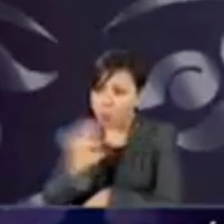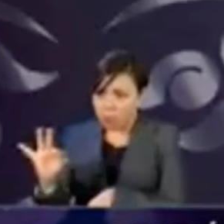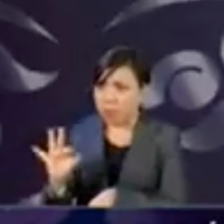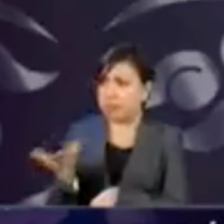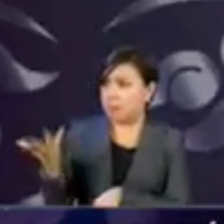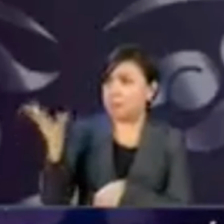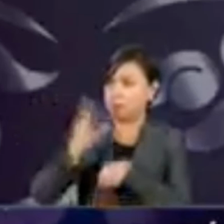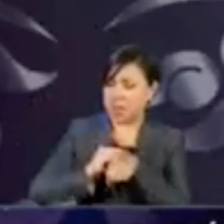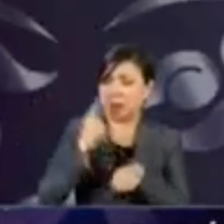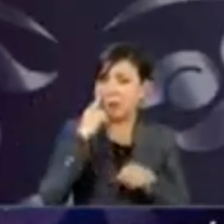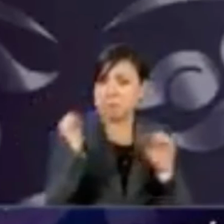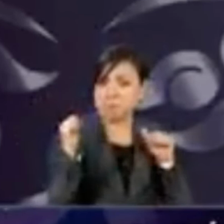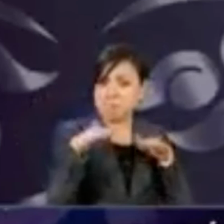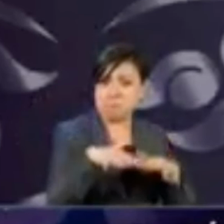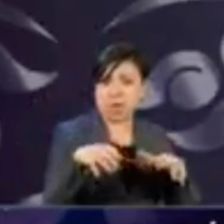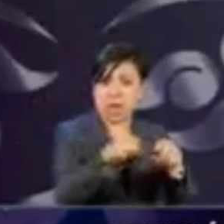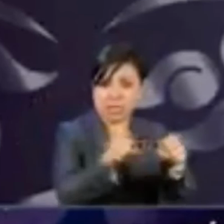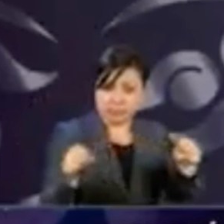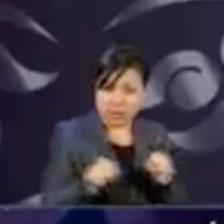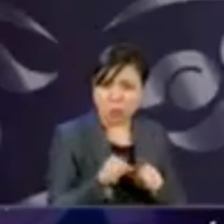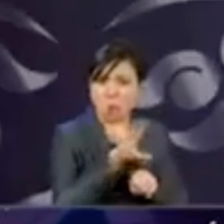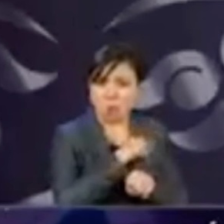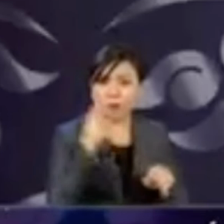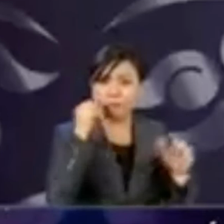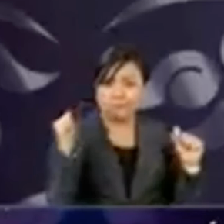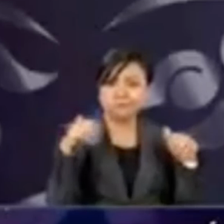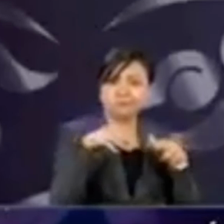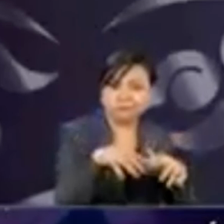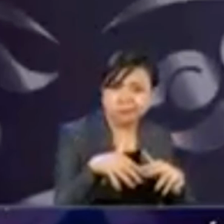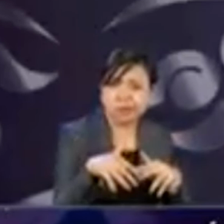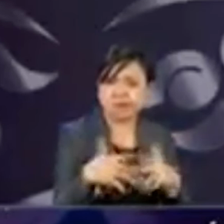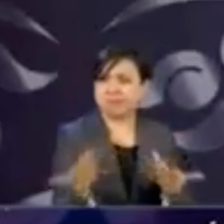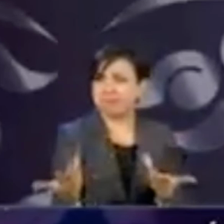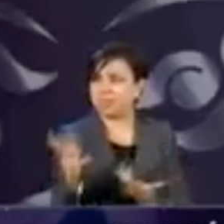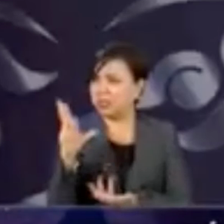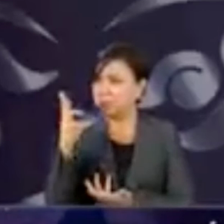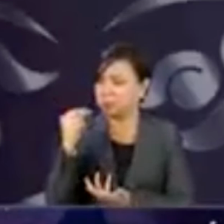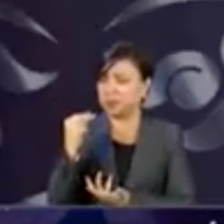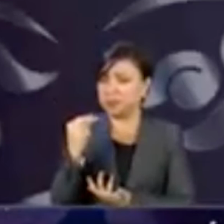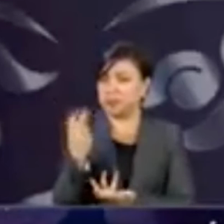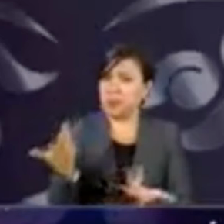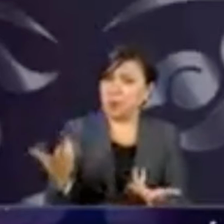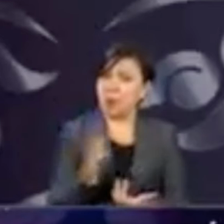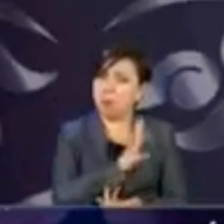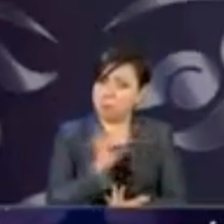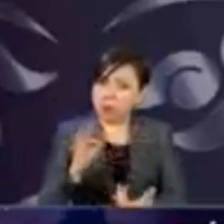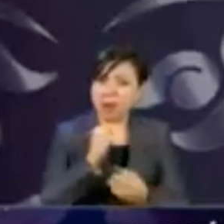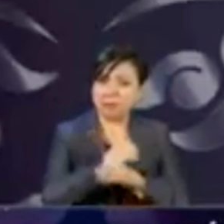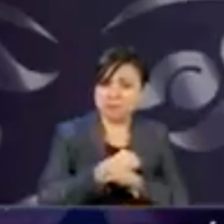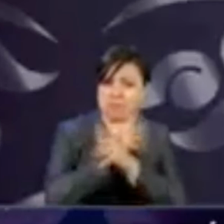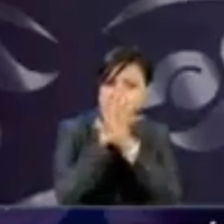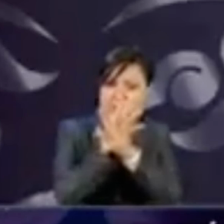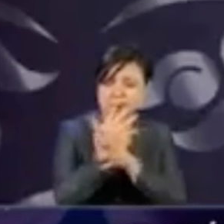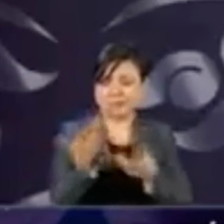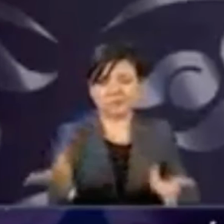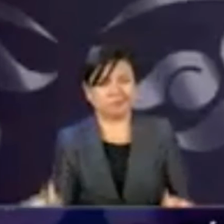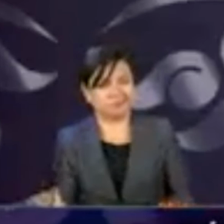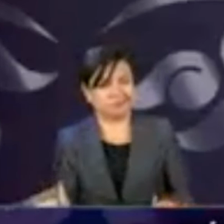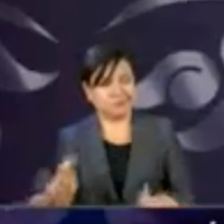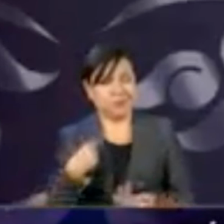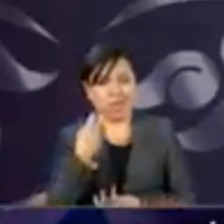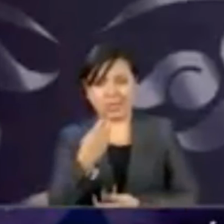estábamos haciéndolo de una forma virtual en donde no se pueden votar cosas dio cuenta la mesa